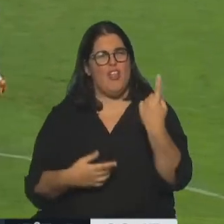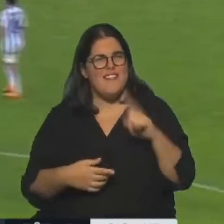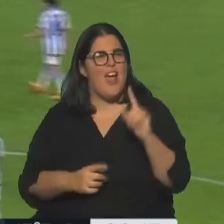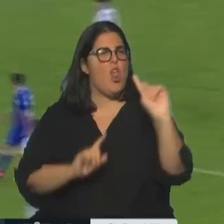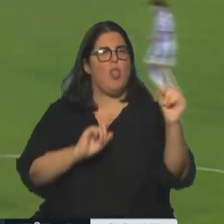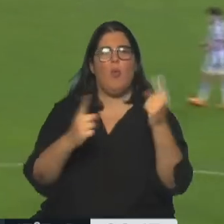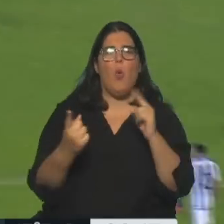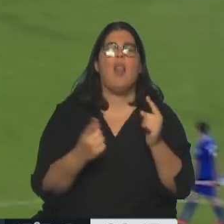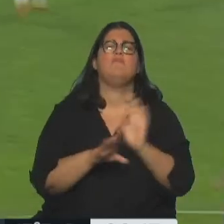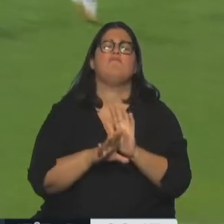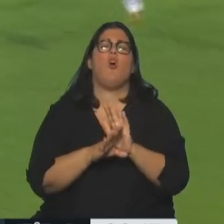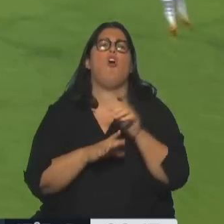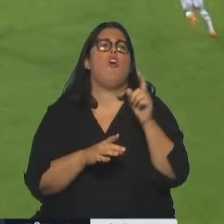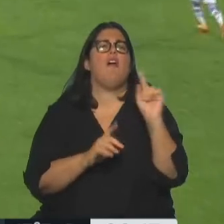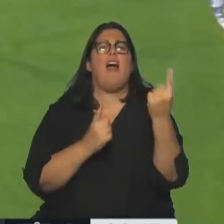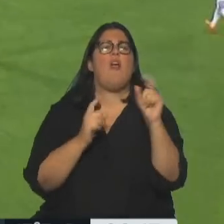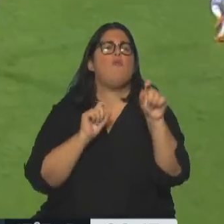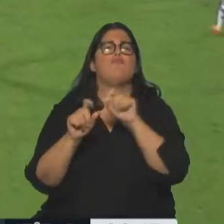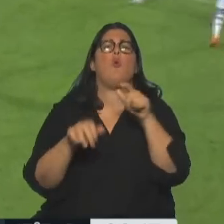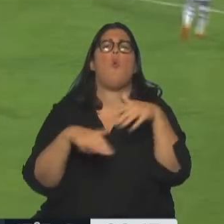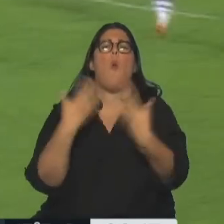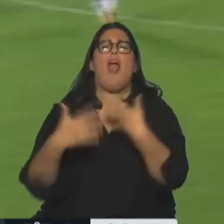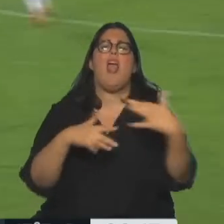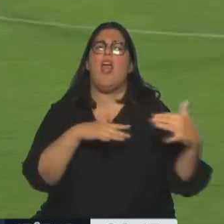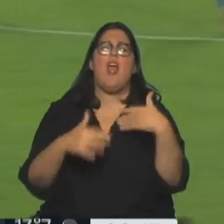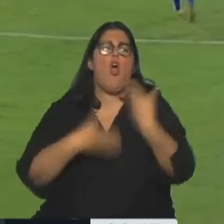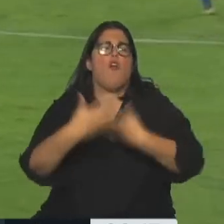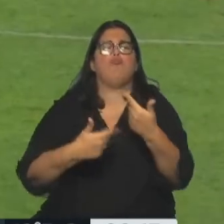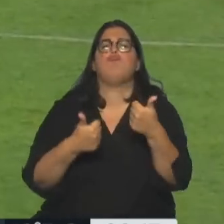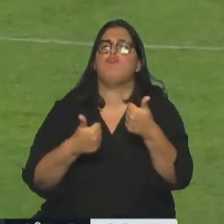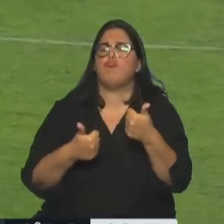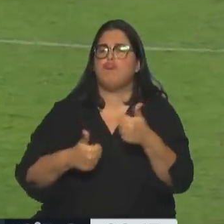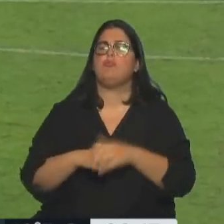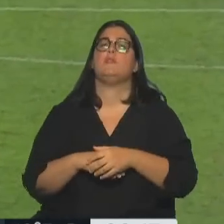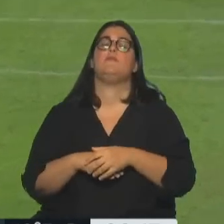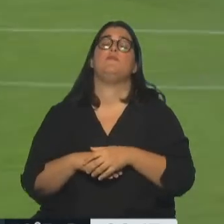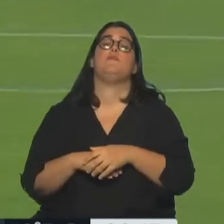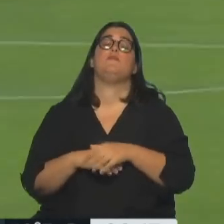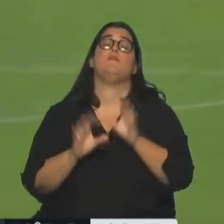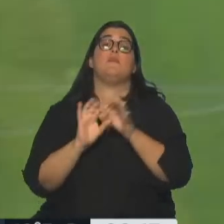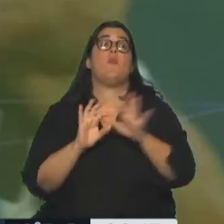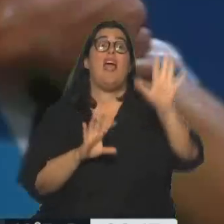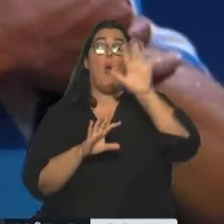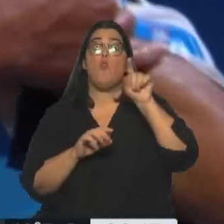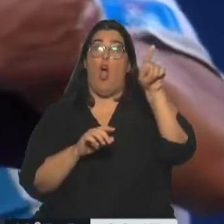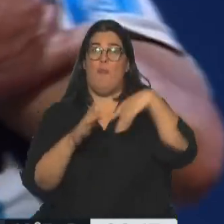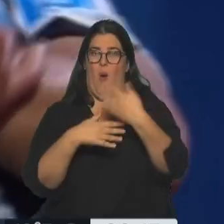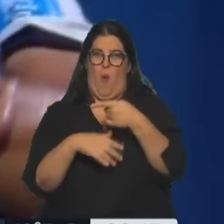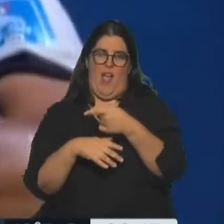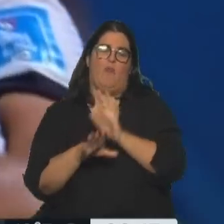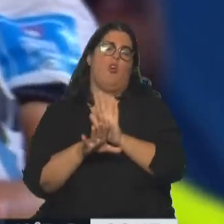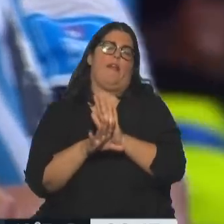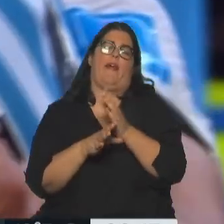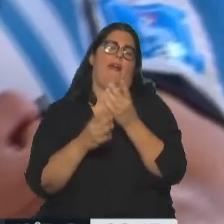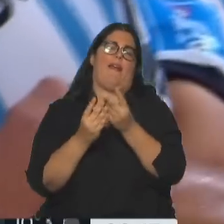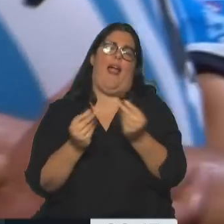individualidades, desarrollando su fútbol, su bien juego barco, tan efectivo más, y eficiente en Europa. Barco. Que tiene que ser un salto de calidad, sin ningún tipo de duda. Este